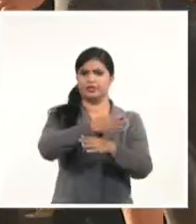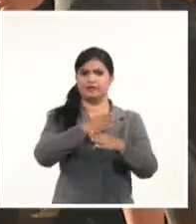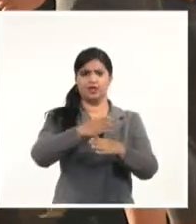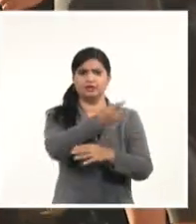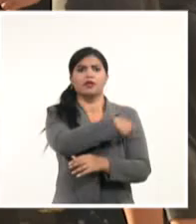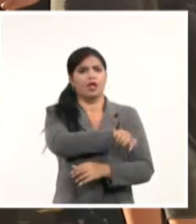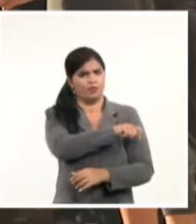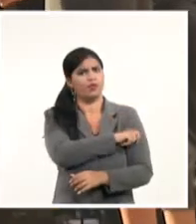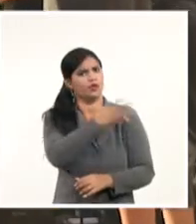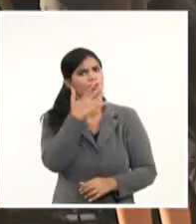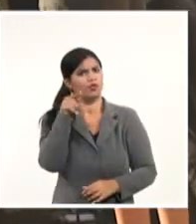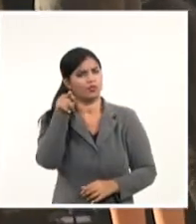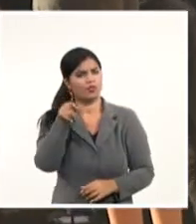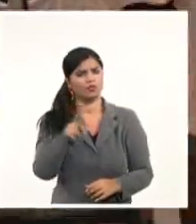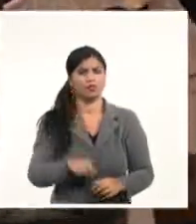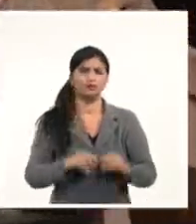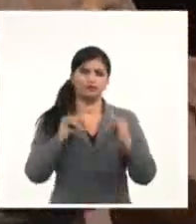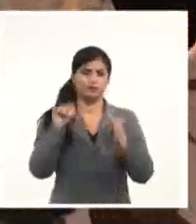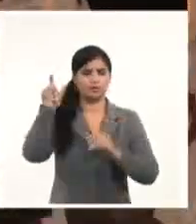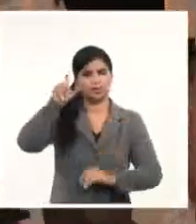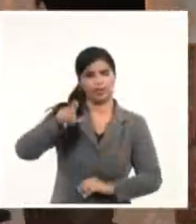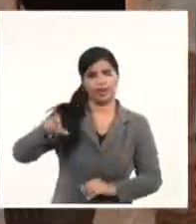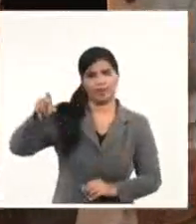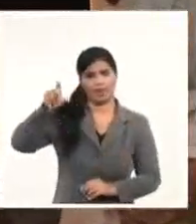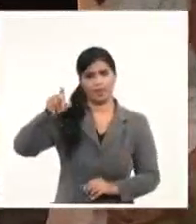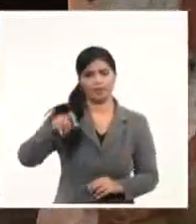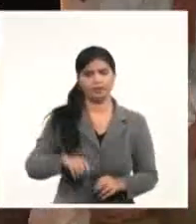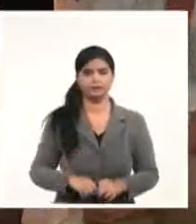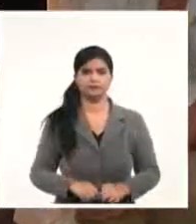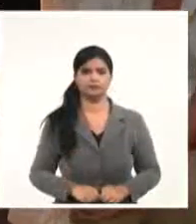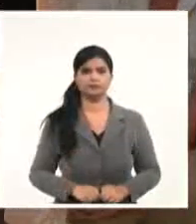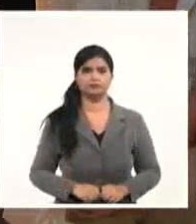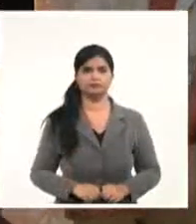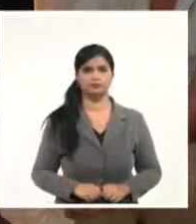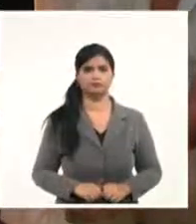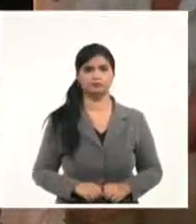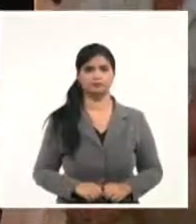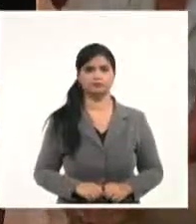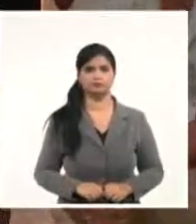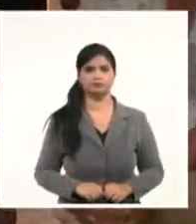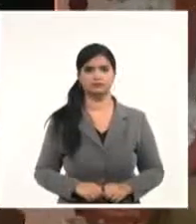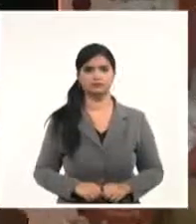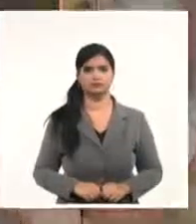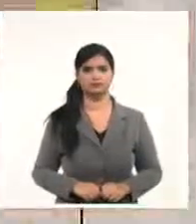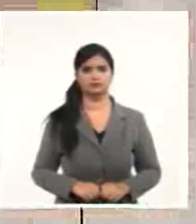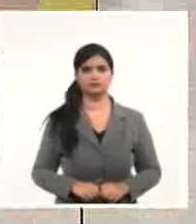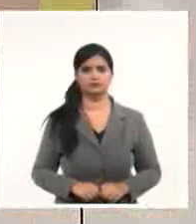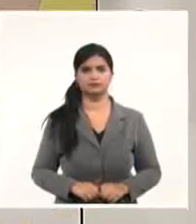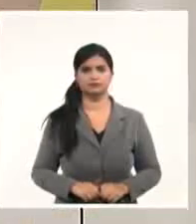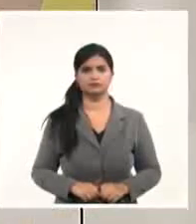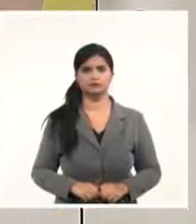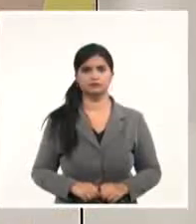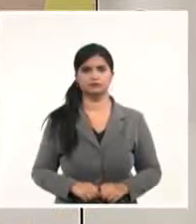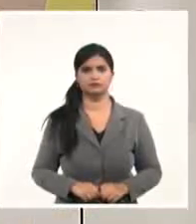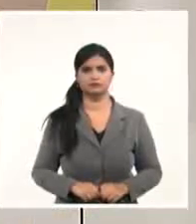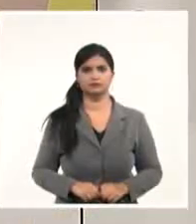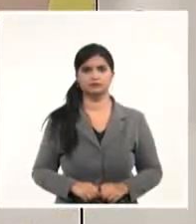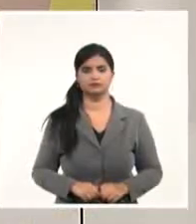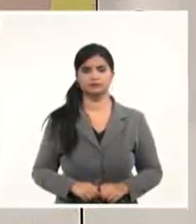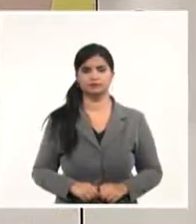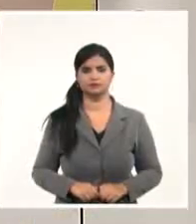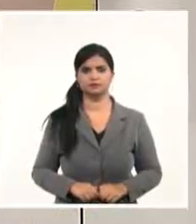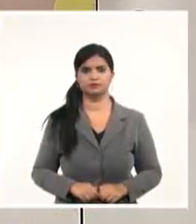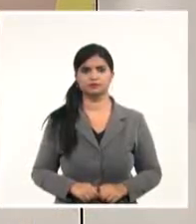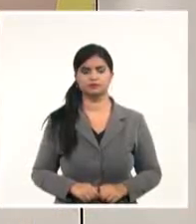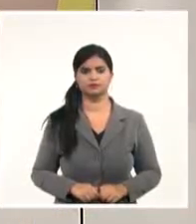conmovedor. En Camagüey, Aimea Amargos, Sistema Informativo de la Televisión Cubana. Los premios